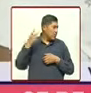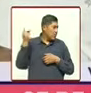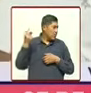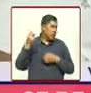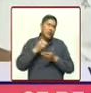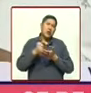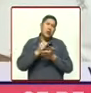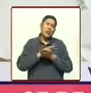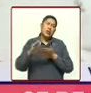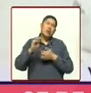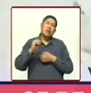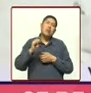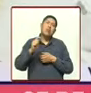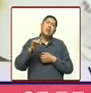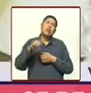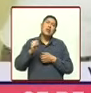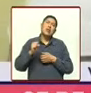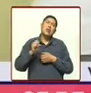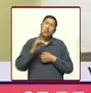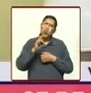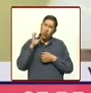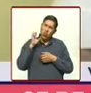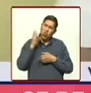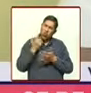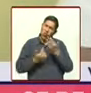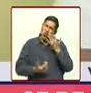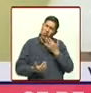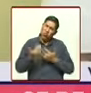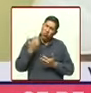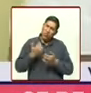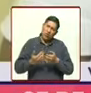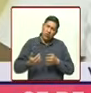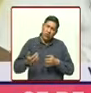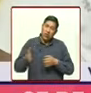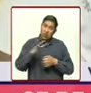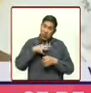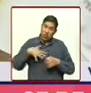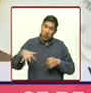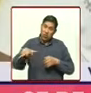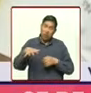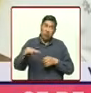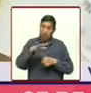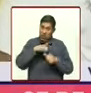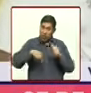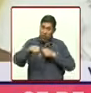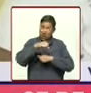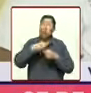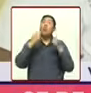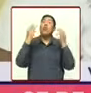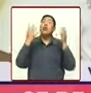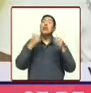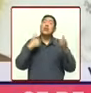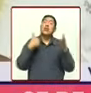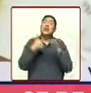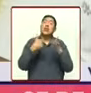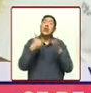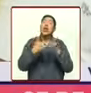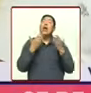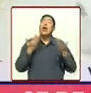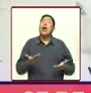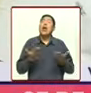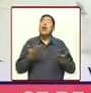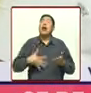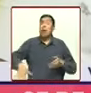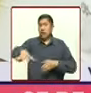nuestro vecino San Matías. Además de esos 5 focos de calor que están dentro de la jurisdicción de Carmen Rivero Torres, ¿cuántos focos de calor, cuántos incendios